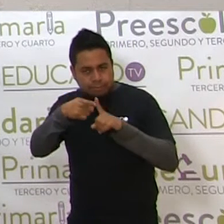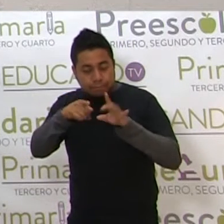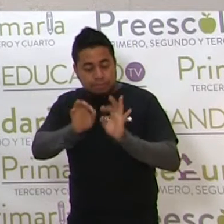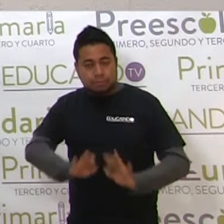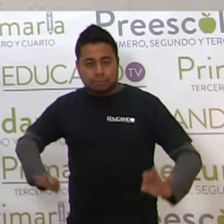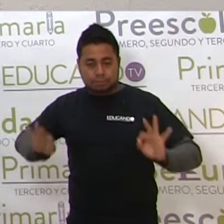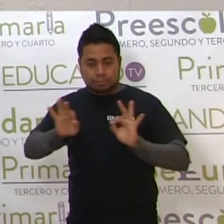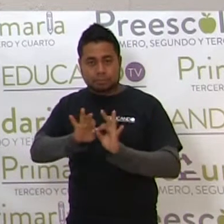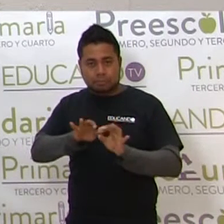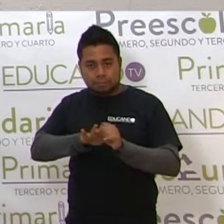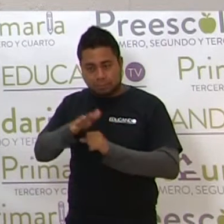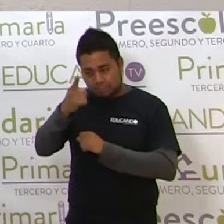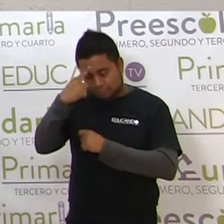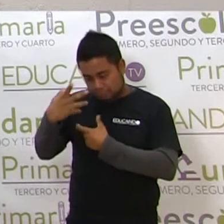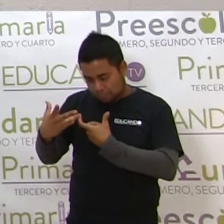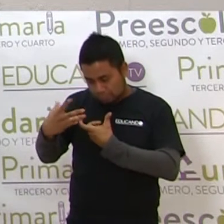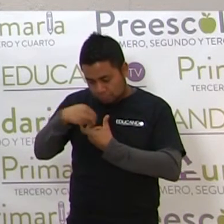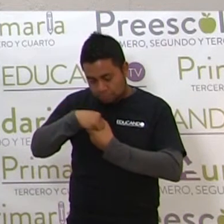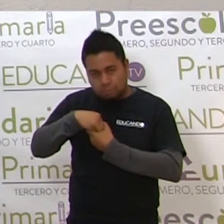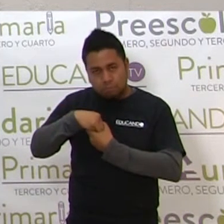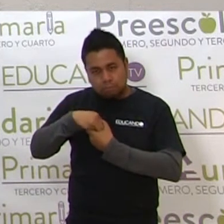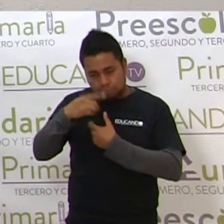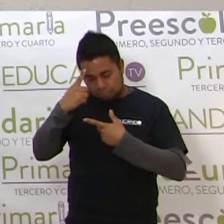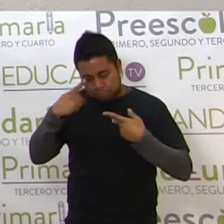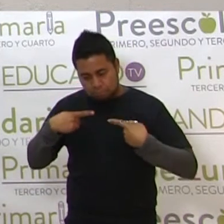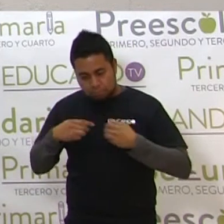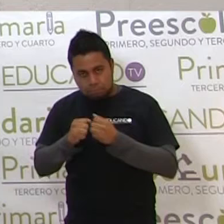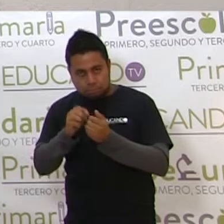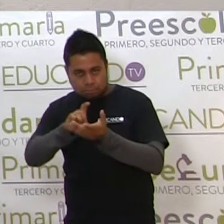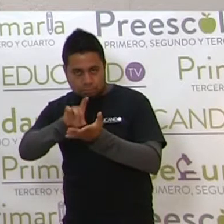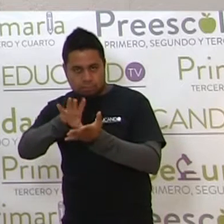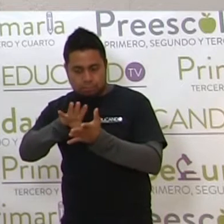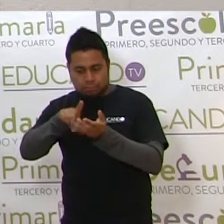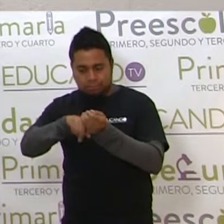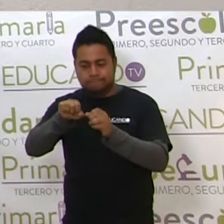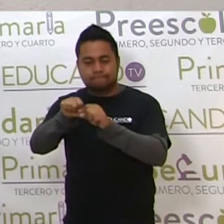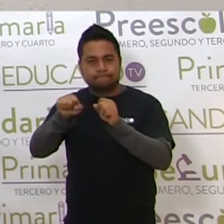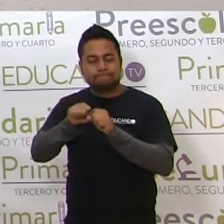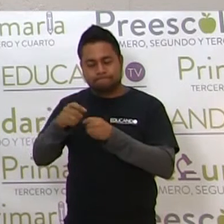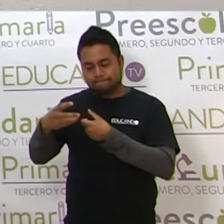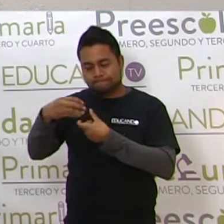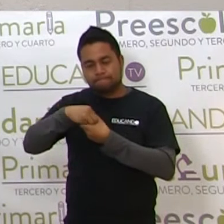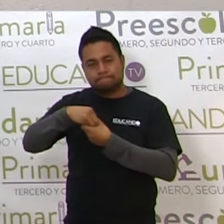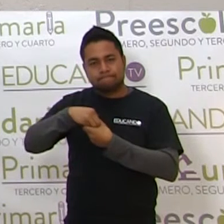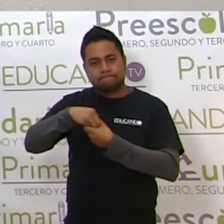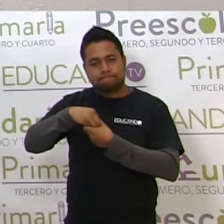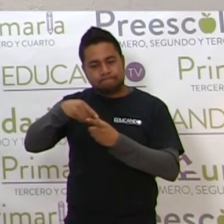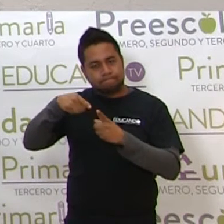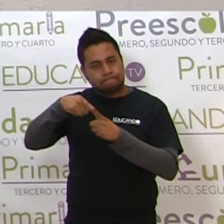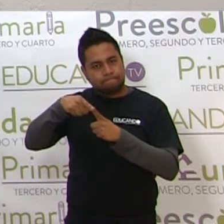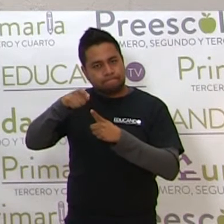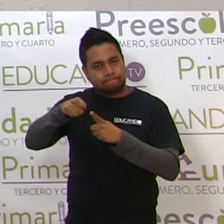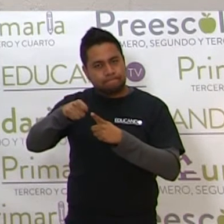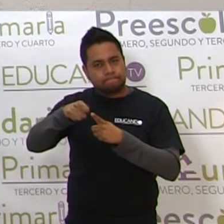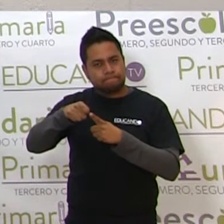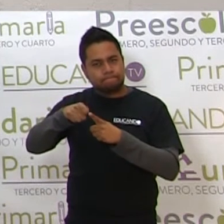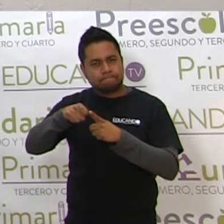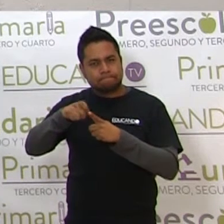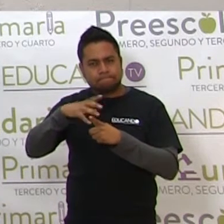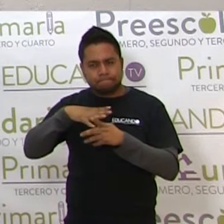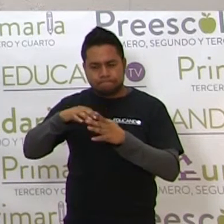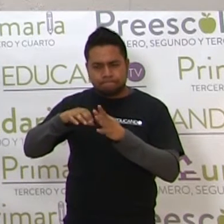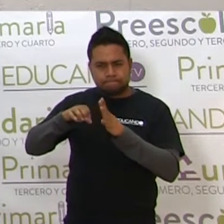importante trabajar a favor de la inclusión en nuestros salones de clases e incluir es ver que si hay